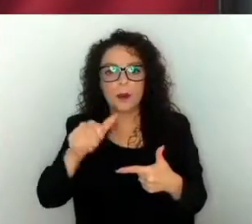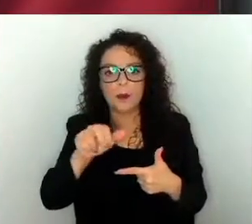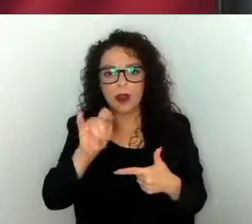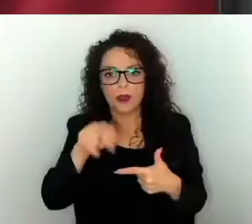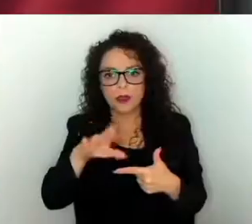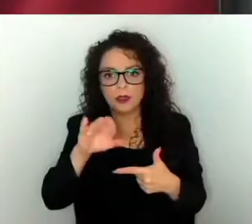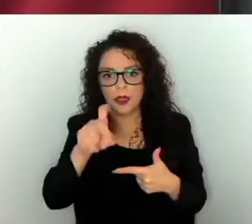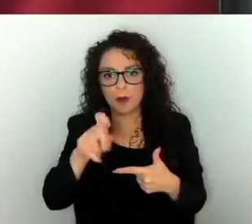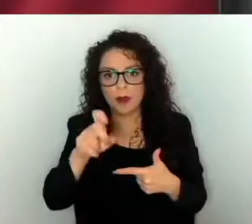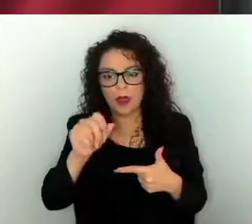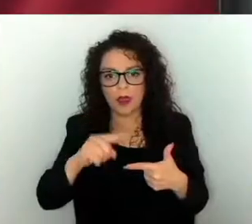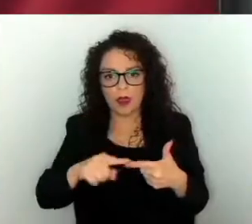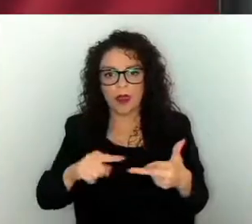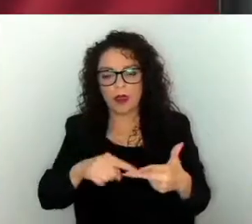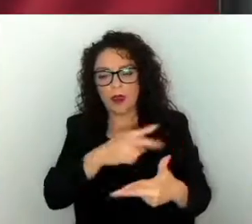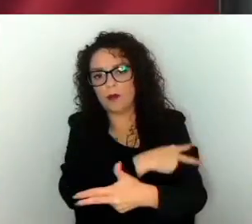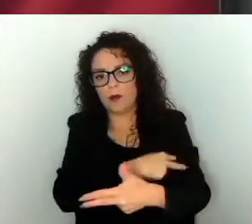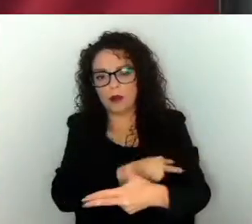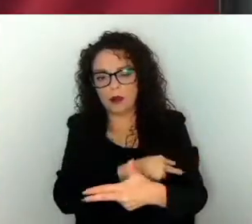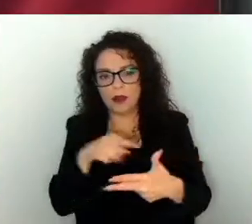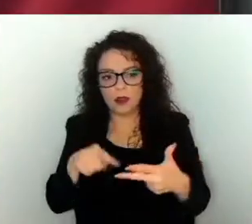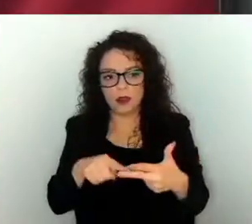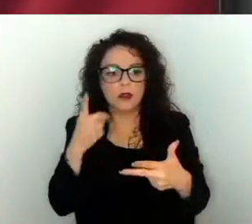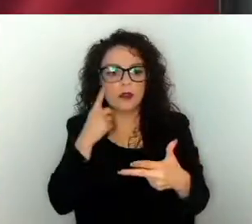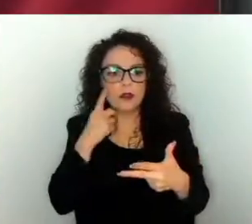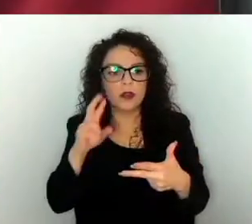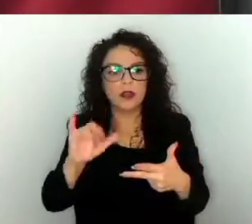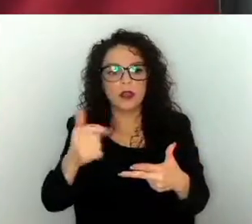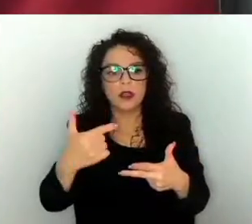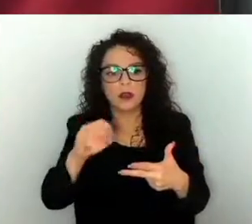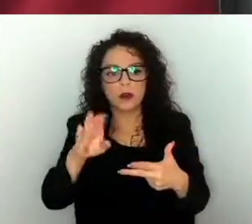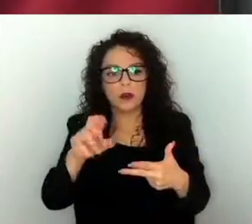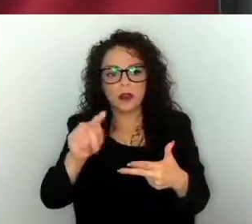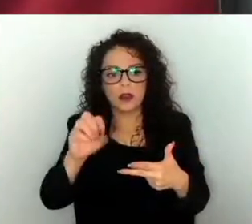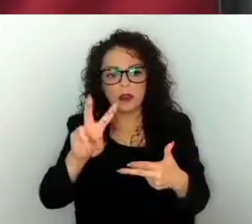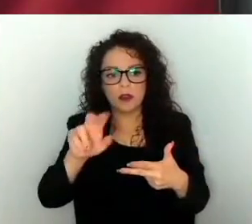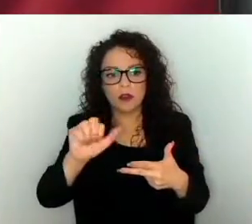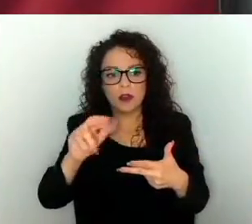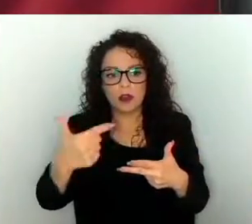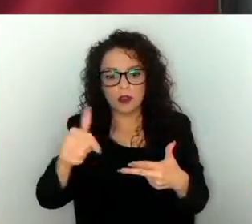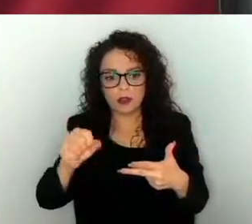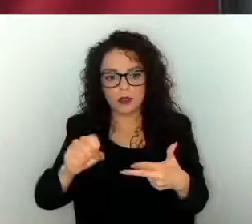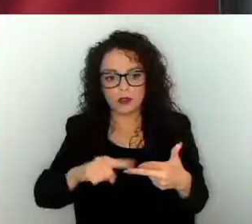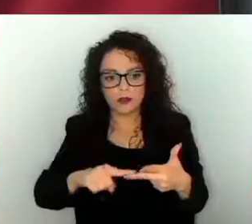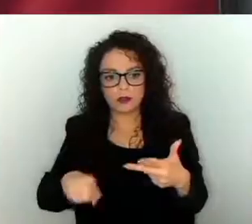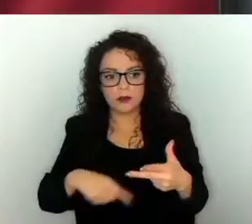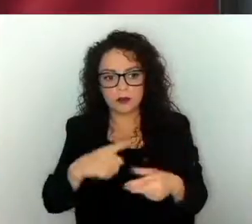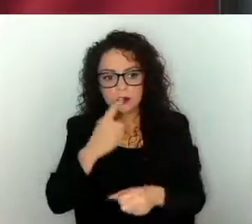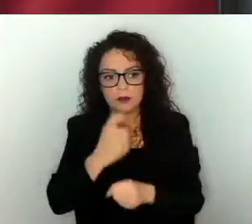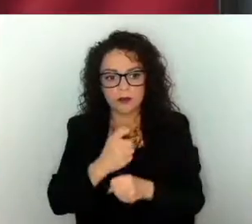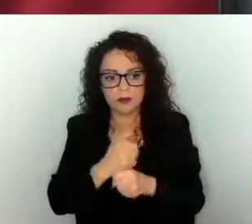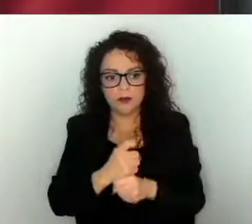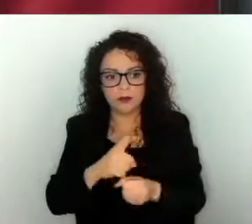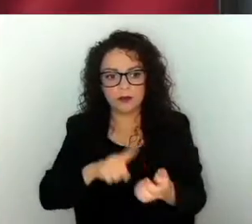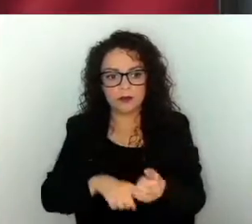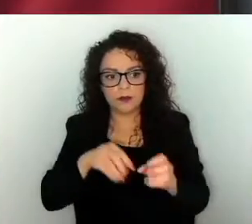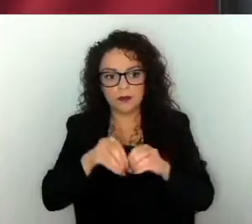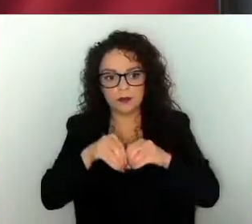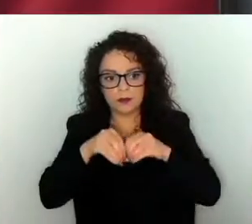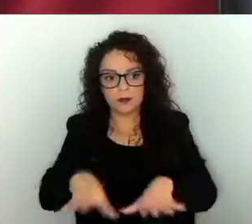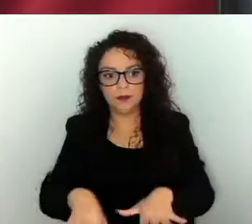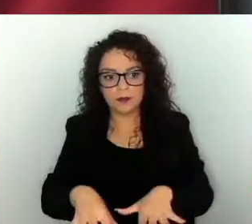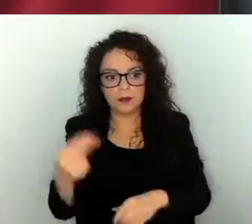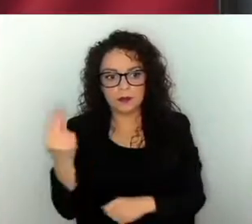Hernández. Vocal, diputado Rigoberto Vargas Cervantes. Transitorios. Primero, publíquese el presente decreto